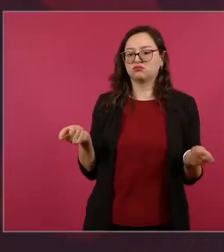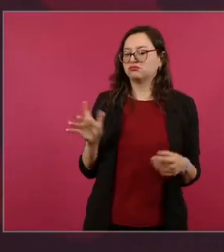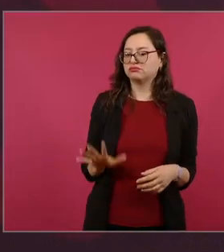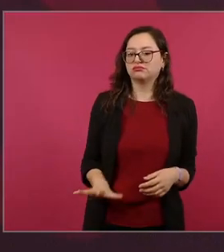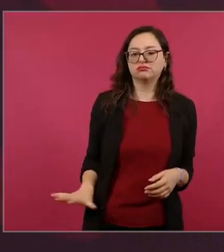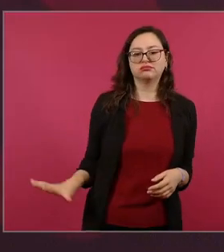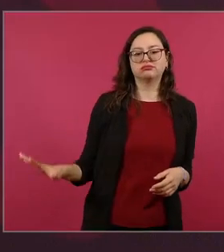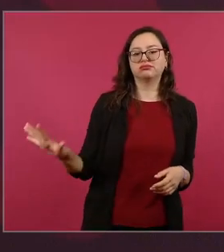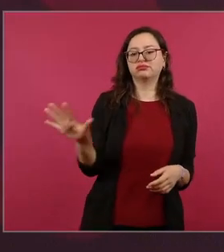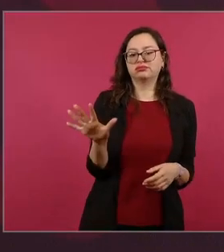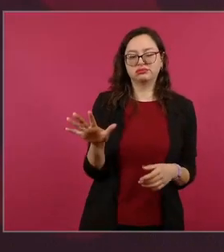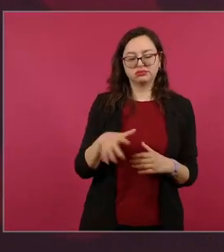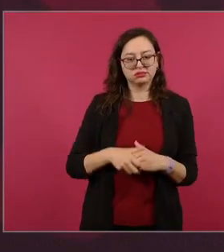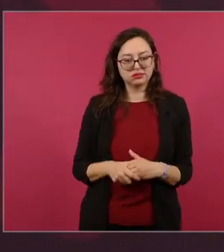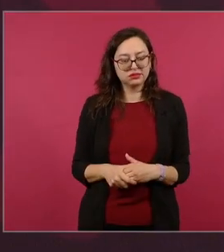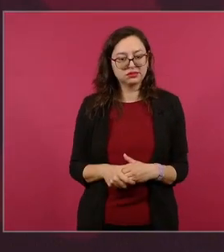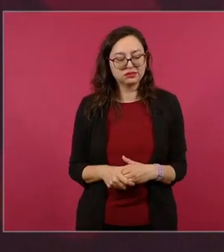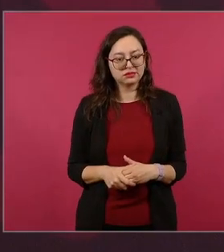su tinglado